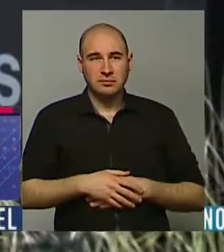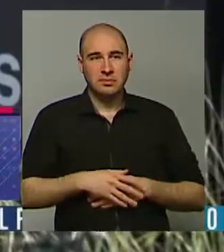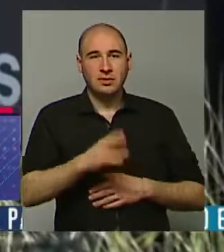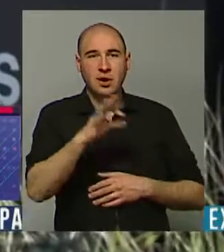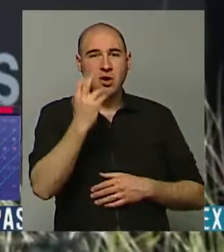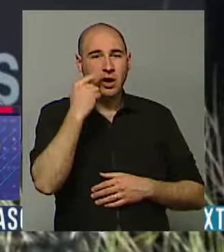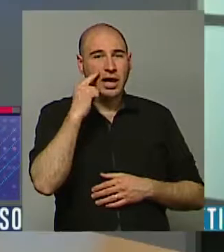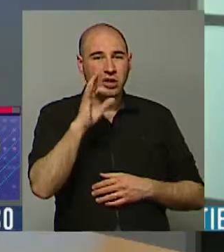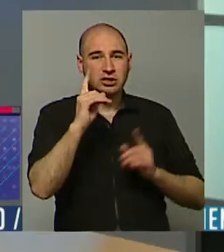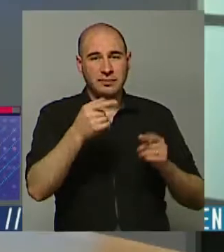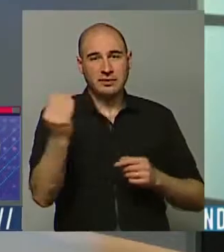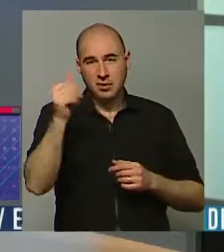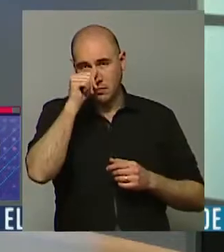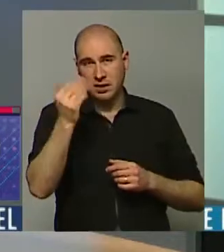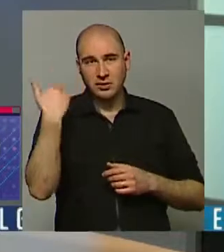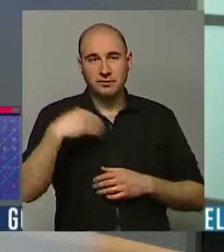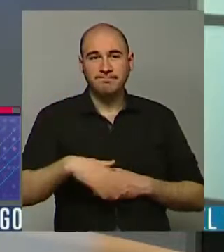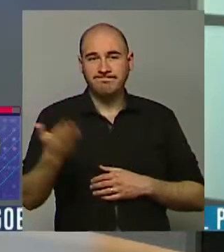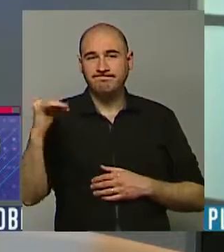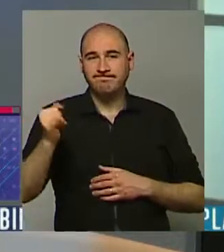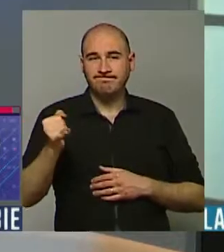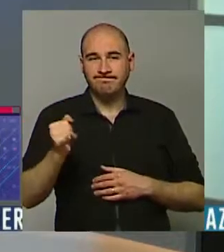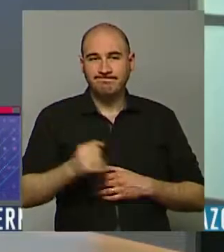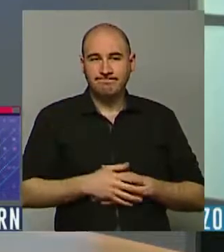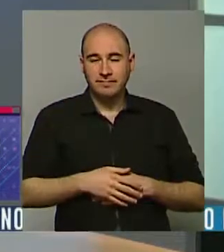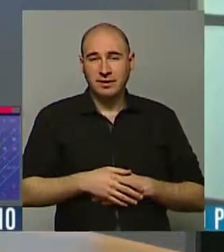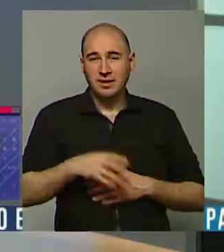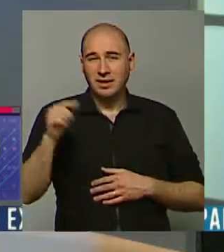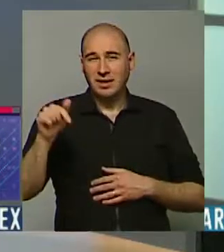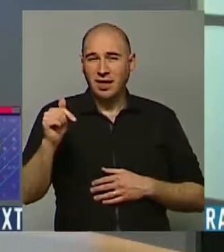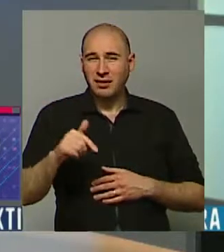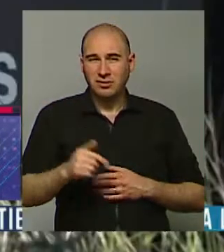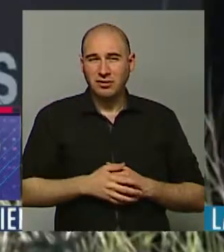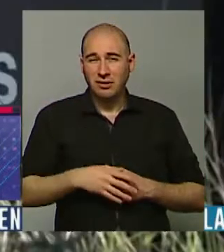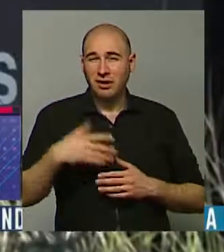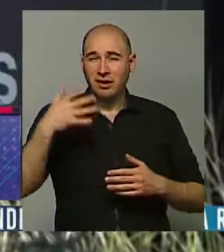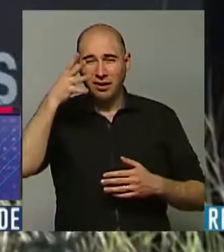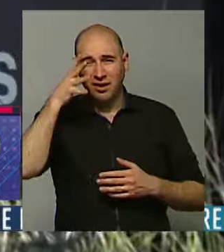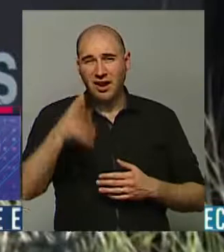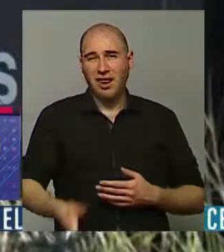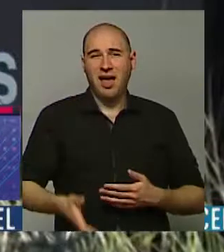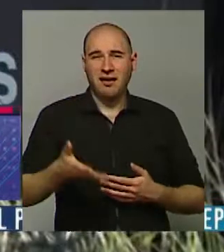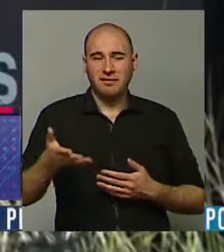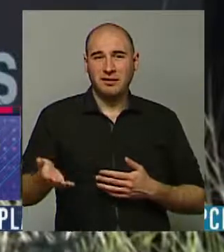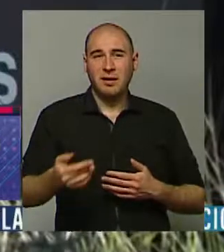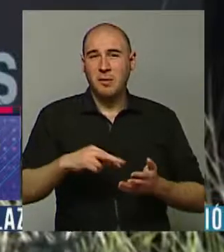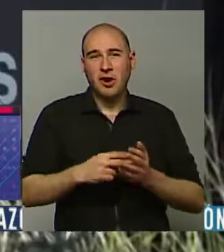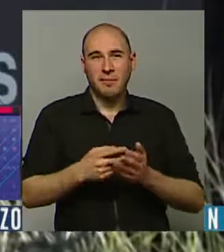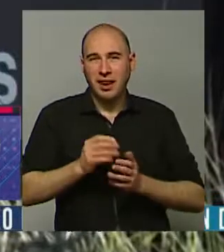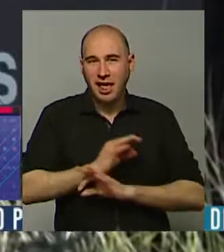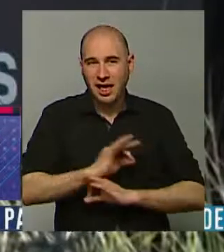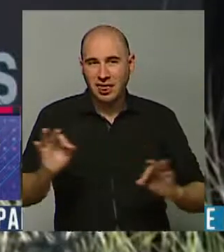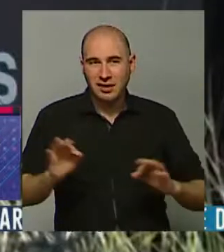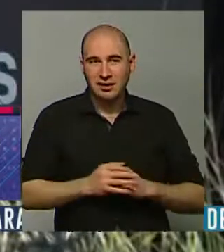Ohio, que también fue durante el fin de semana. Sí, sí, sí. O sea, fíjate realmente hasta dónde se llega, que no se mide consecuencias, nada.